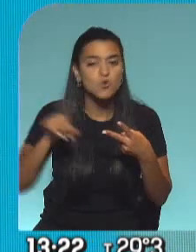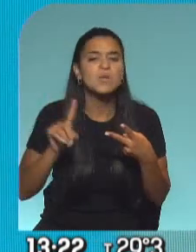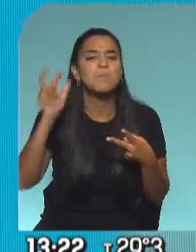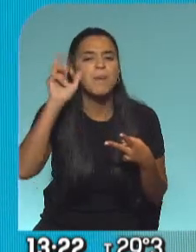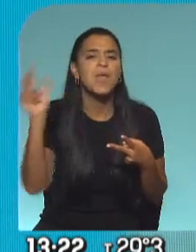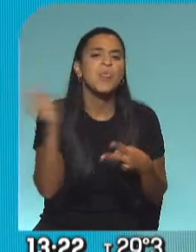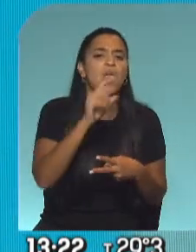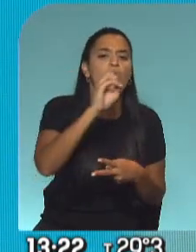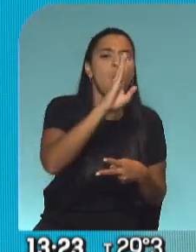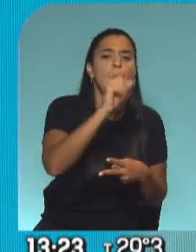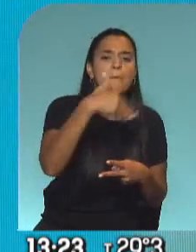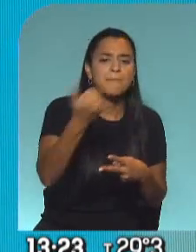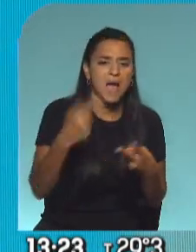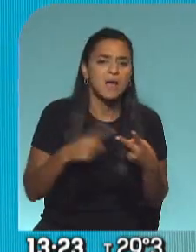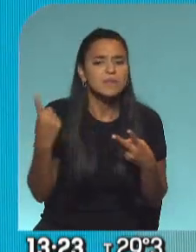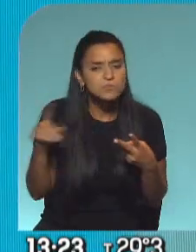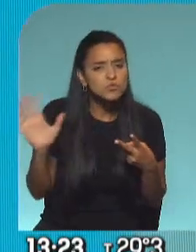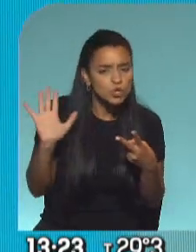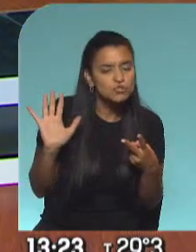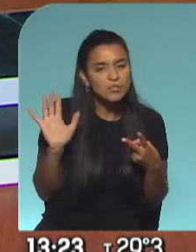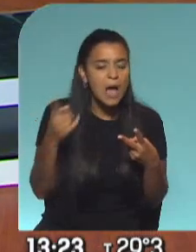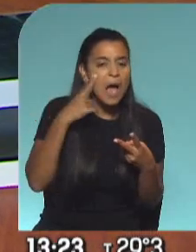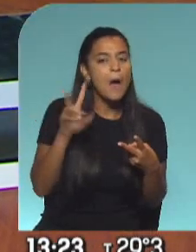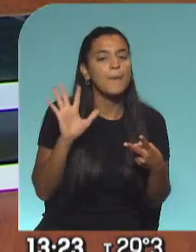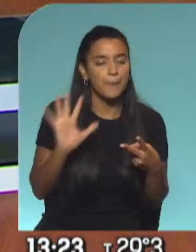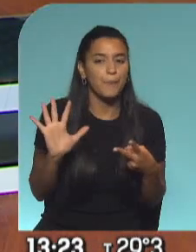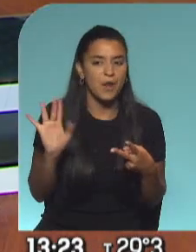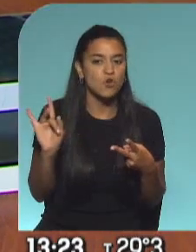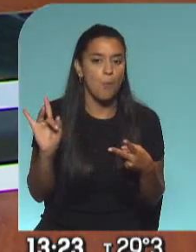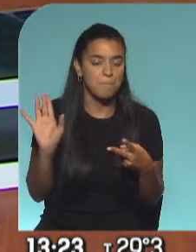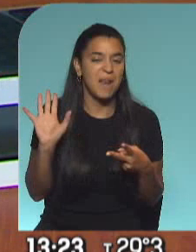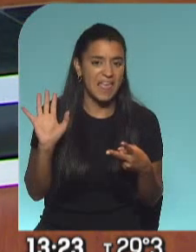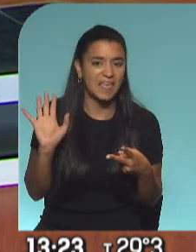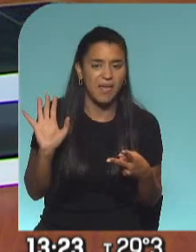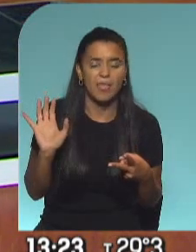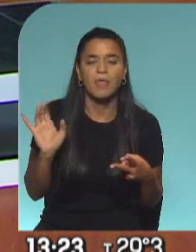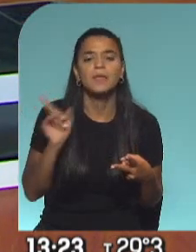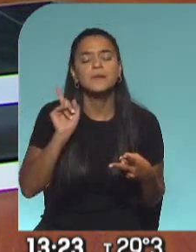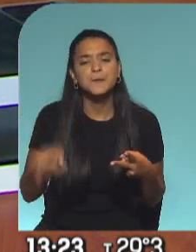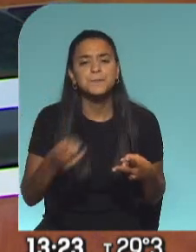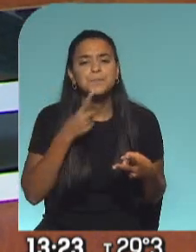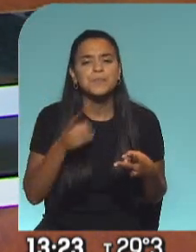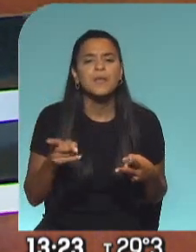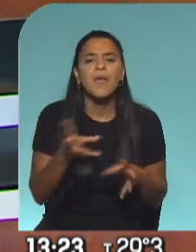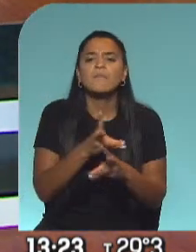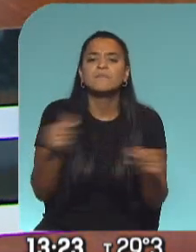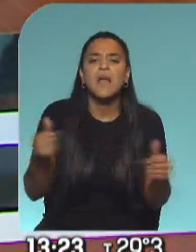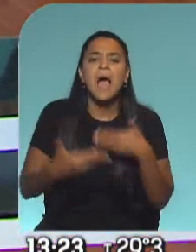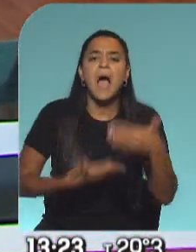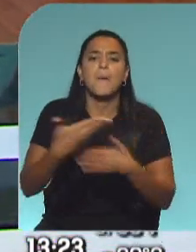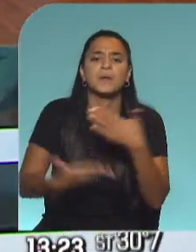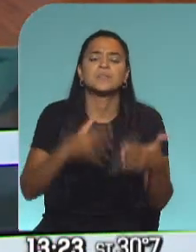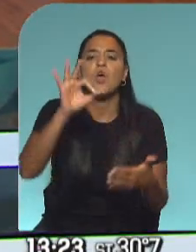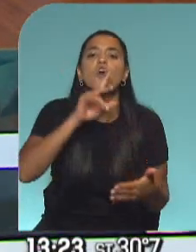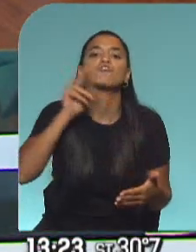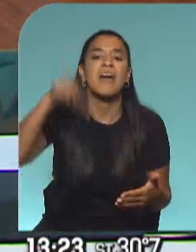caso de Obama. No. Entonces ahí hay que, ver la complejidad también de este caso. Y en este caso aparece también el fin de los avances de